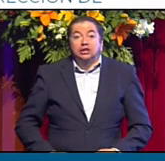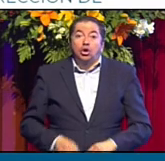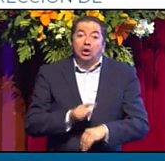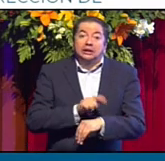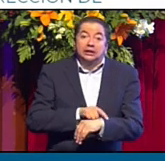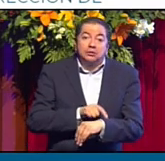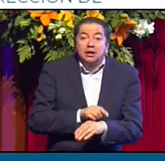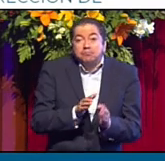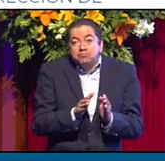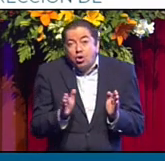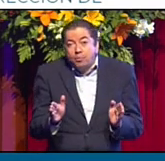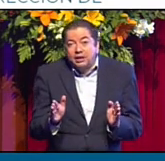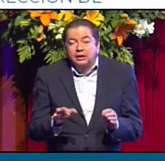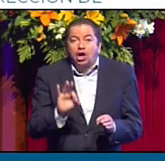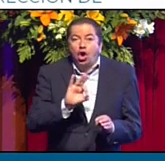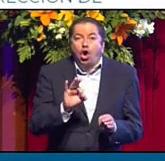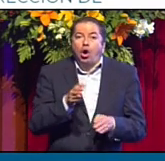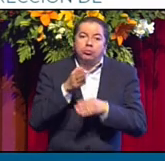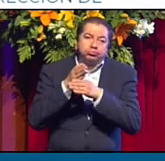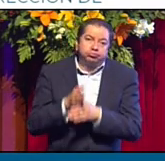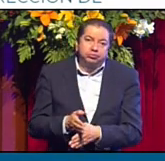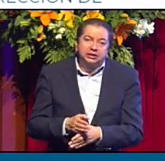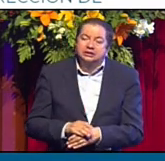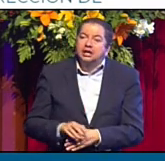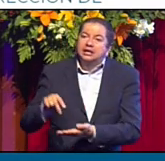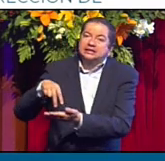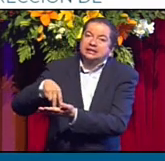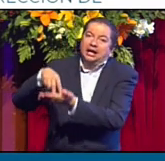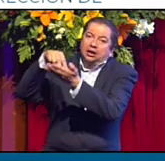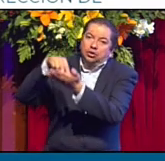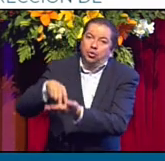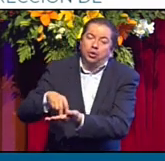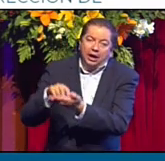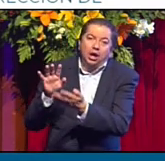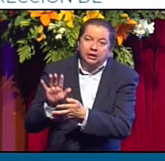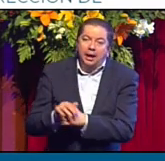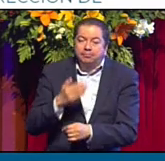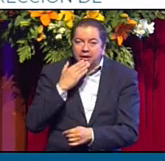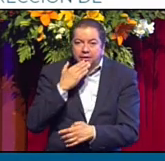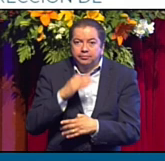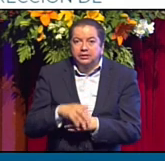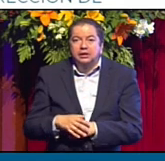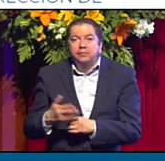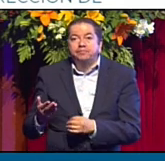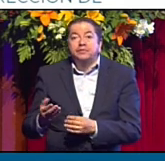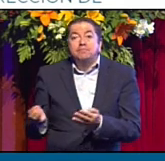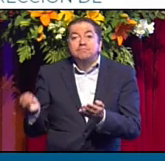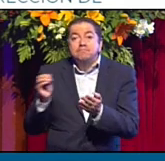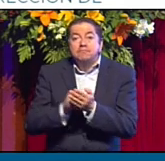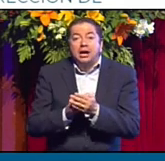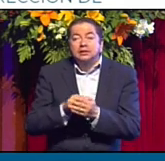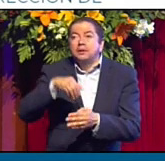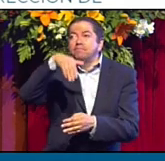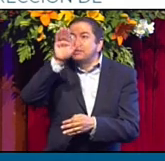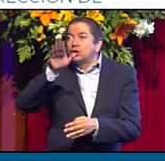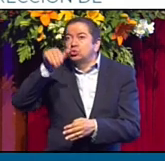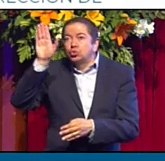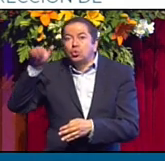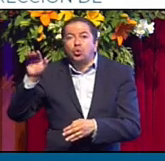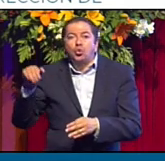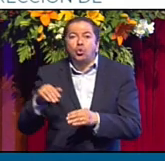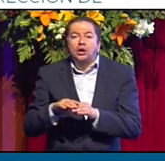o permanente, pero ahí va a estar el ascensor, como hoy día está en la escuela Lucila Godoy Alcayaga. Adicionalmente, pintura y fachada en los